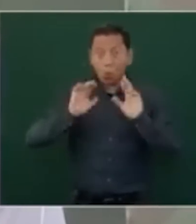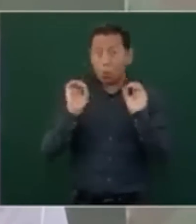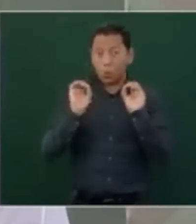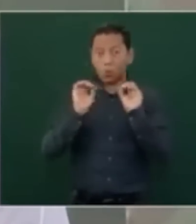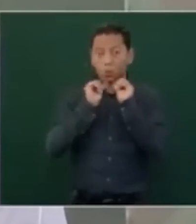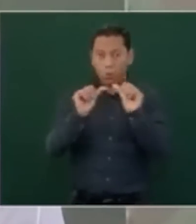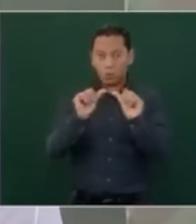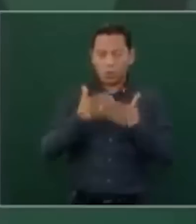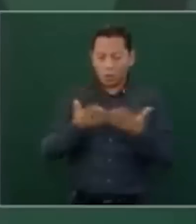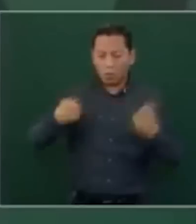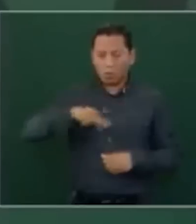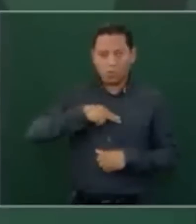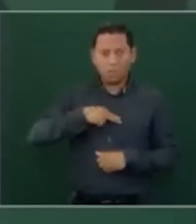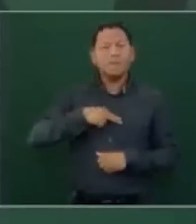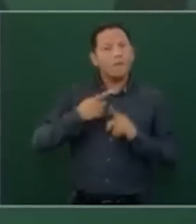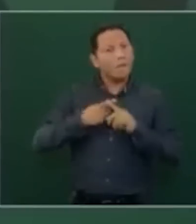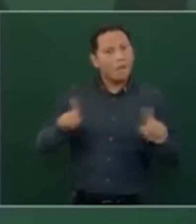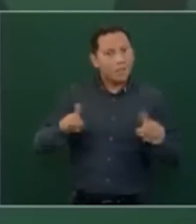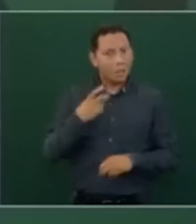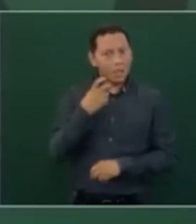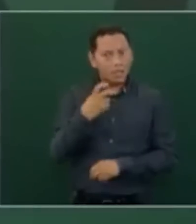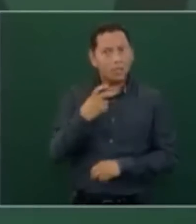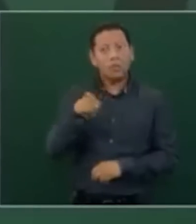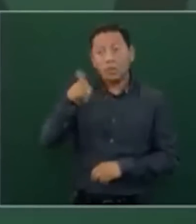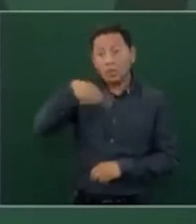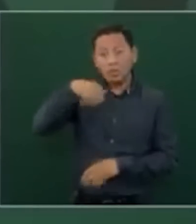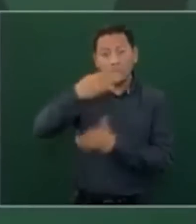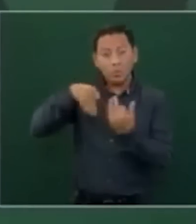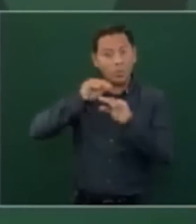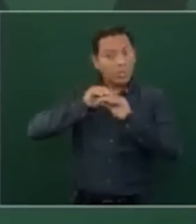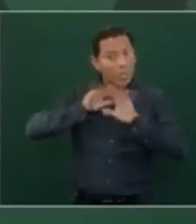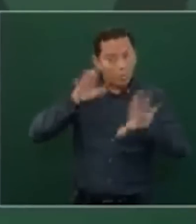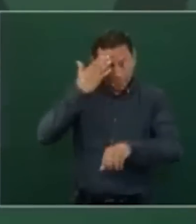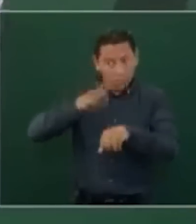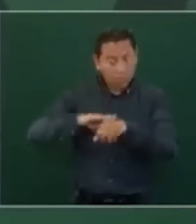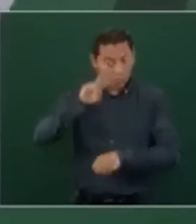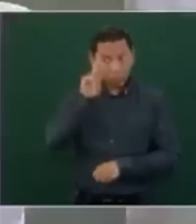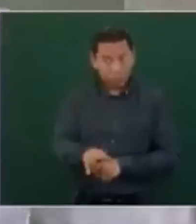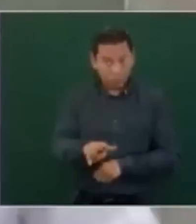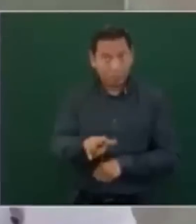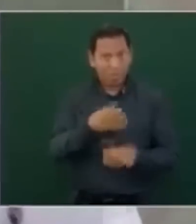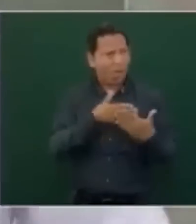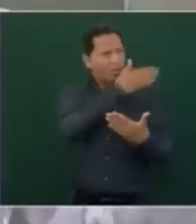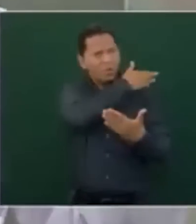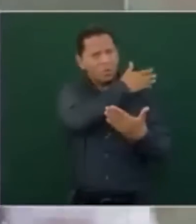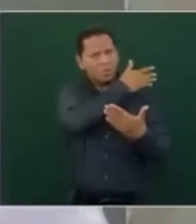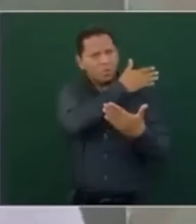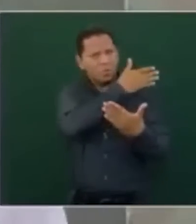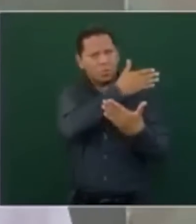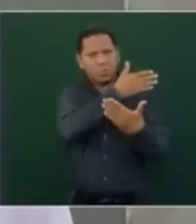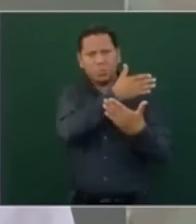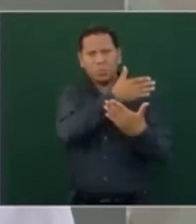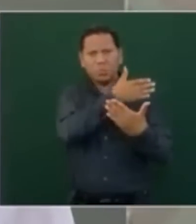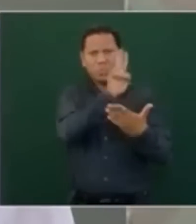y eso hay que tenerlo muy claro. No había democracia hasta el 18,